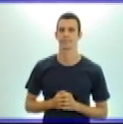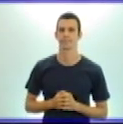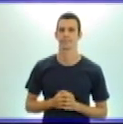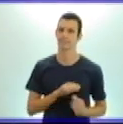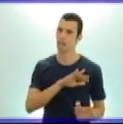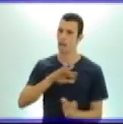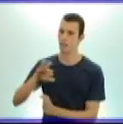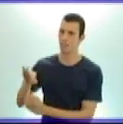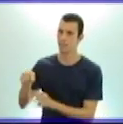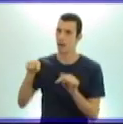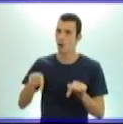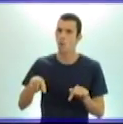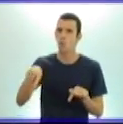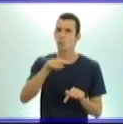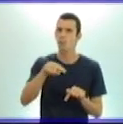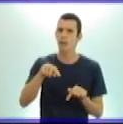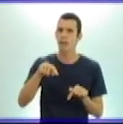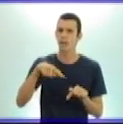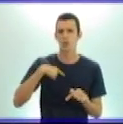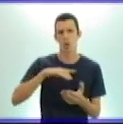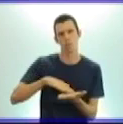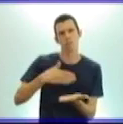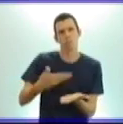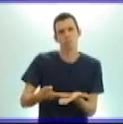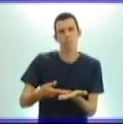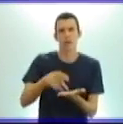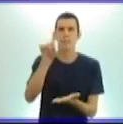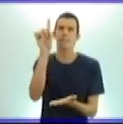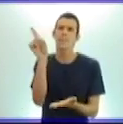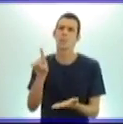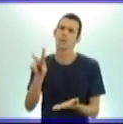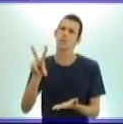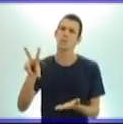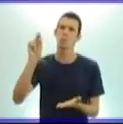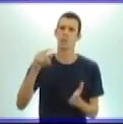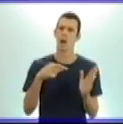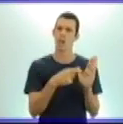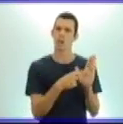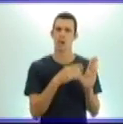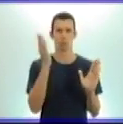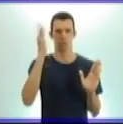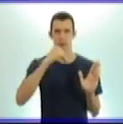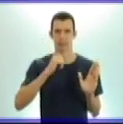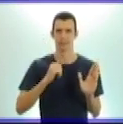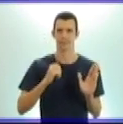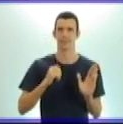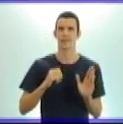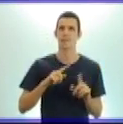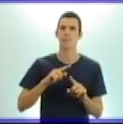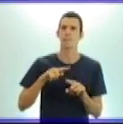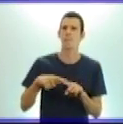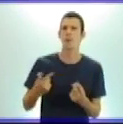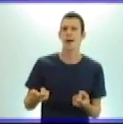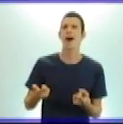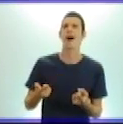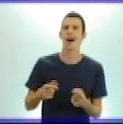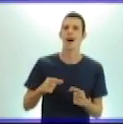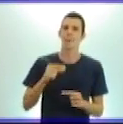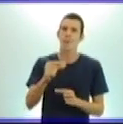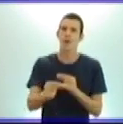que no está en el epígrafe, porque cuando avancen en su lectura podrán